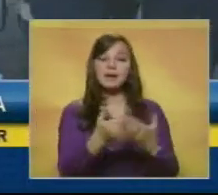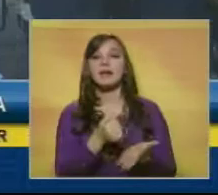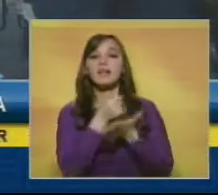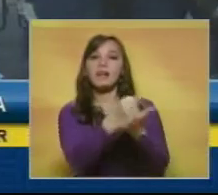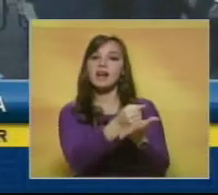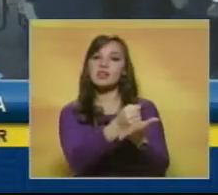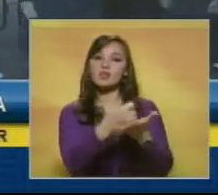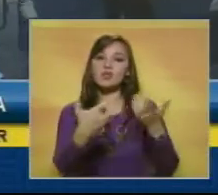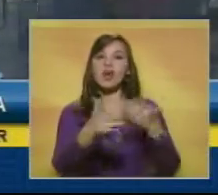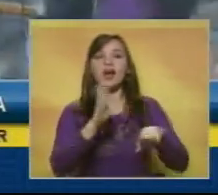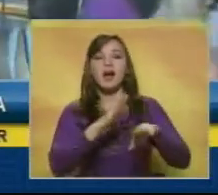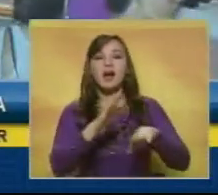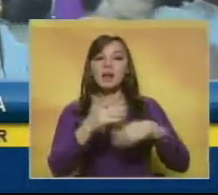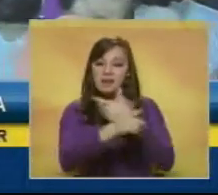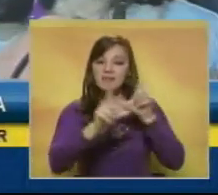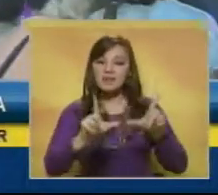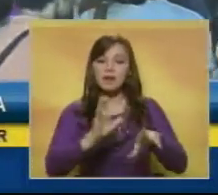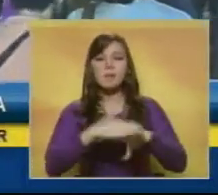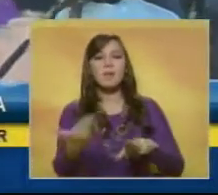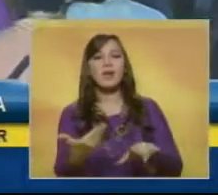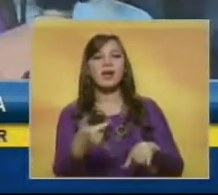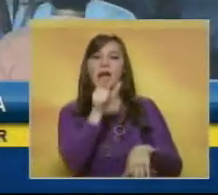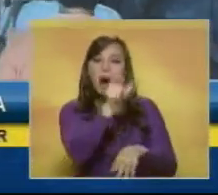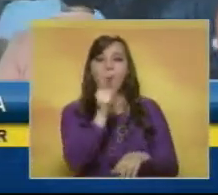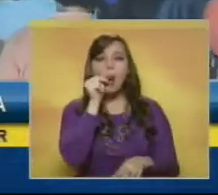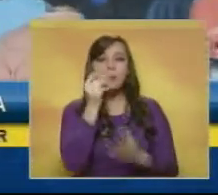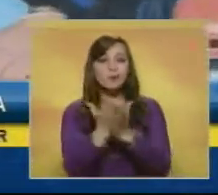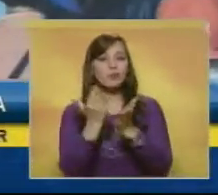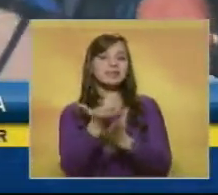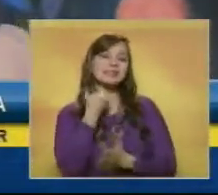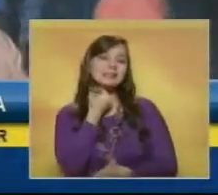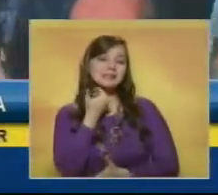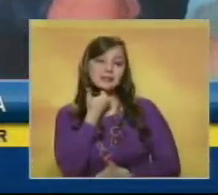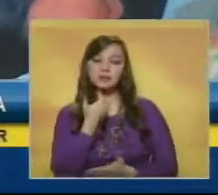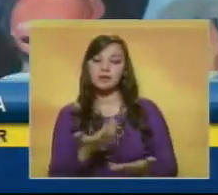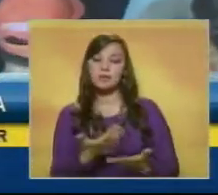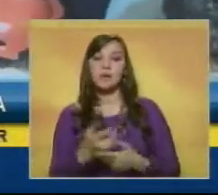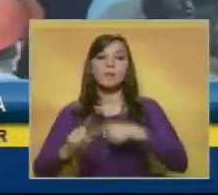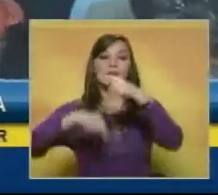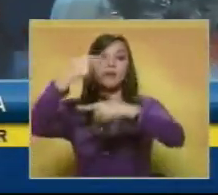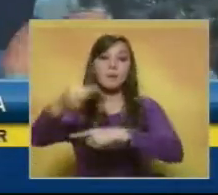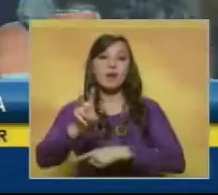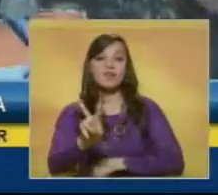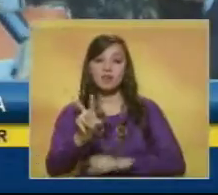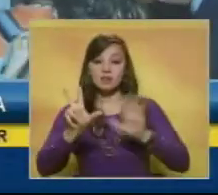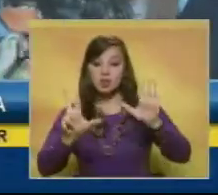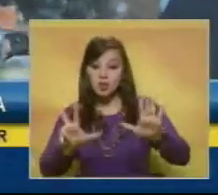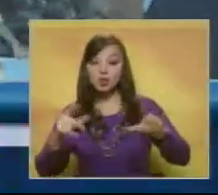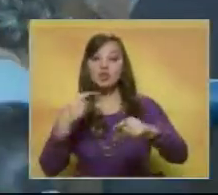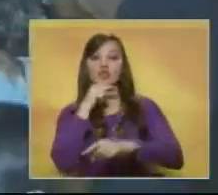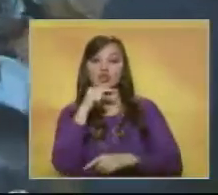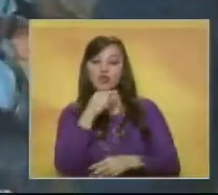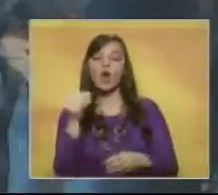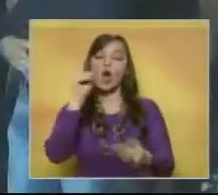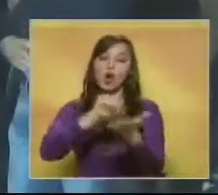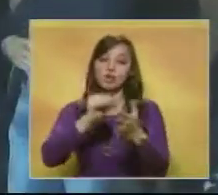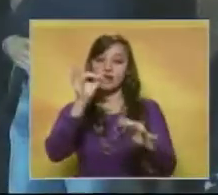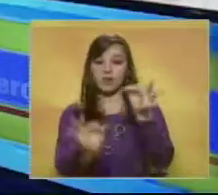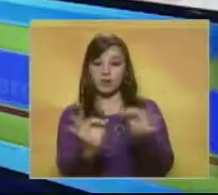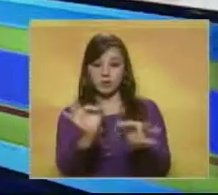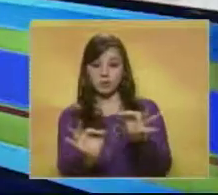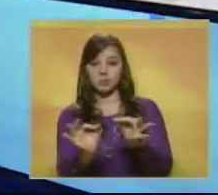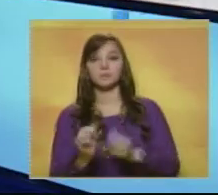su actual estado de salud. La próxima audiencia se realizará el martes 28 de octubre. Fernando Girón, Noticiero